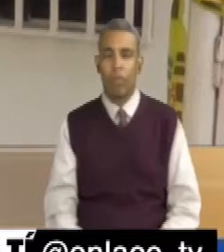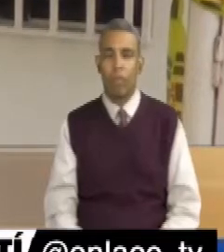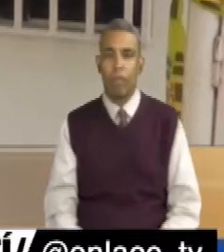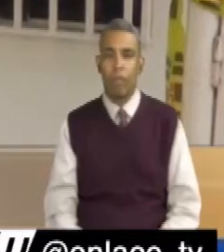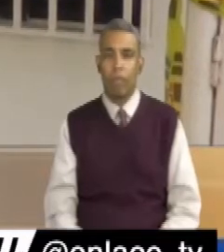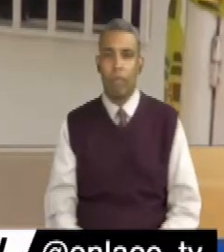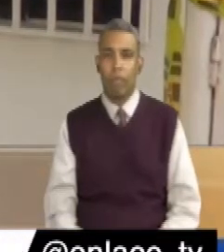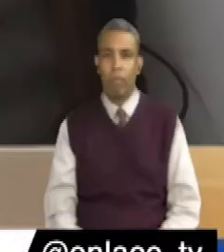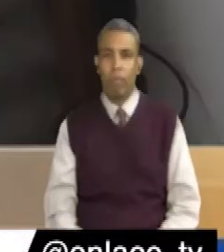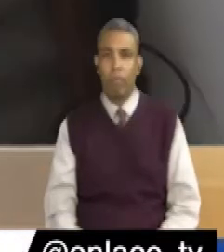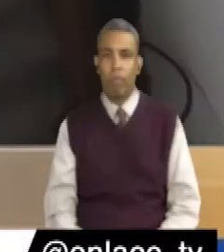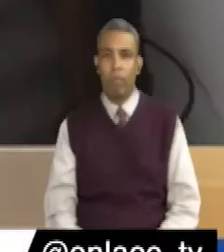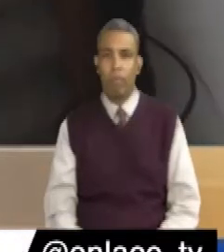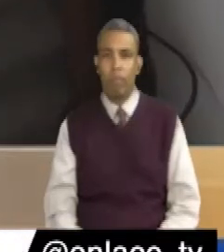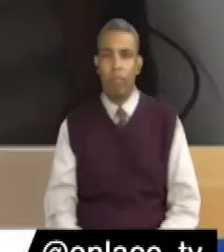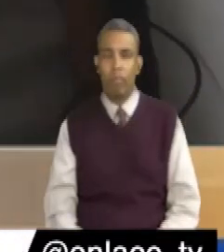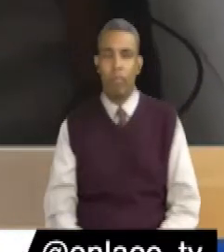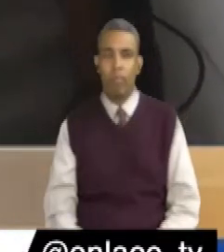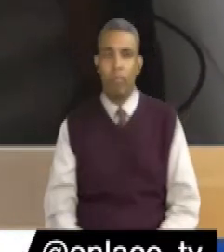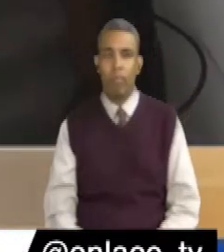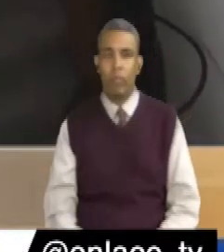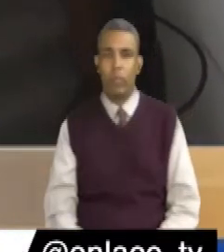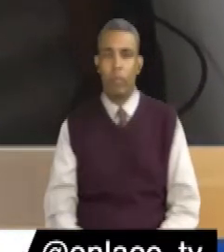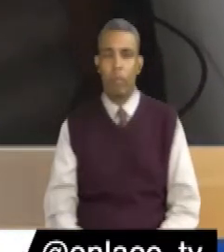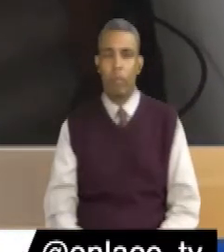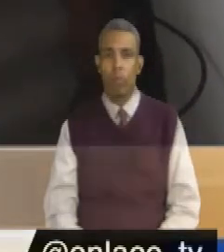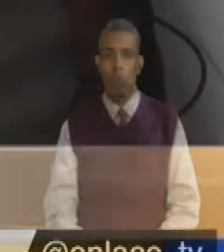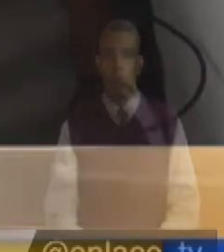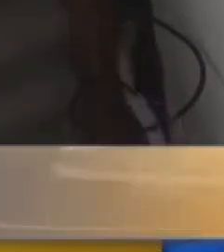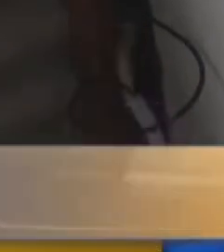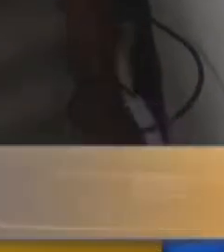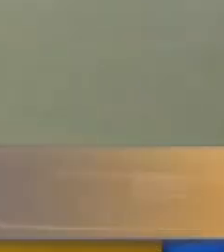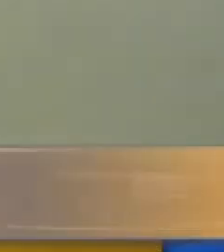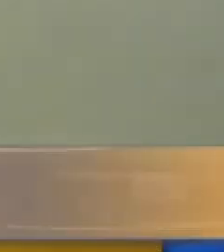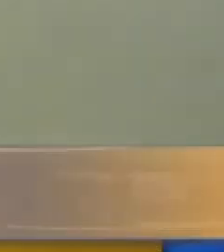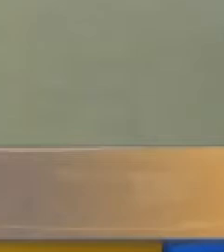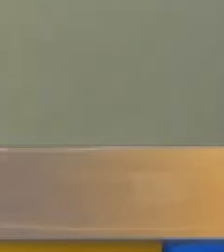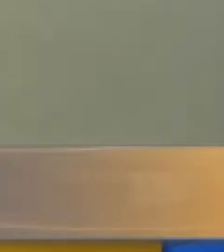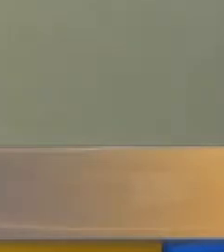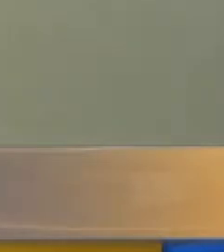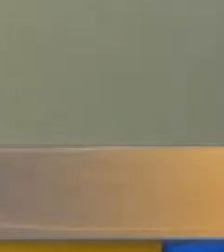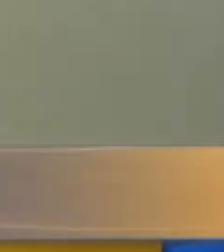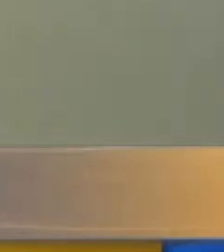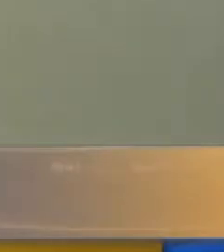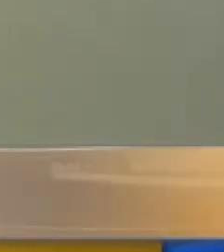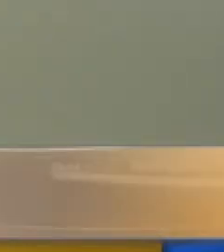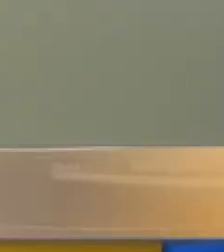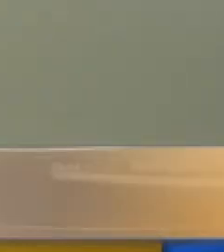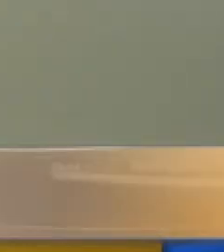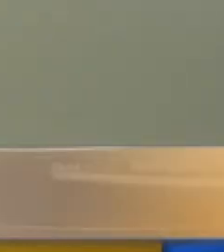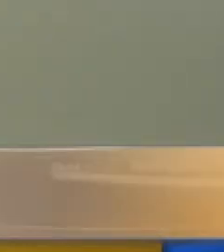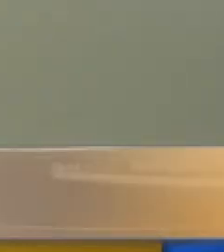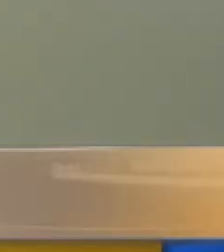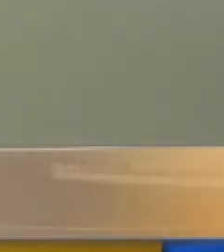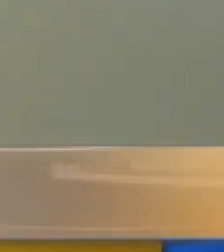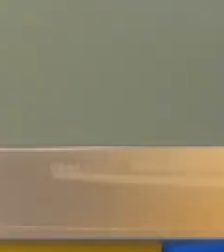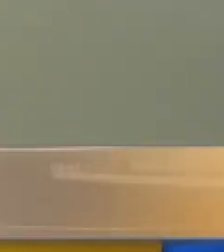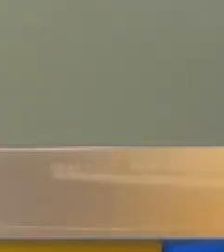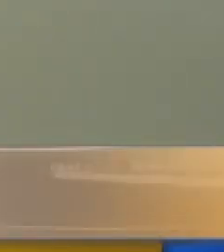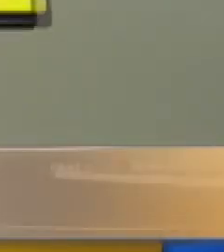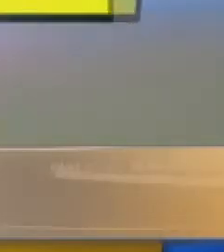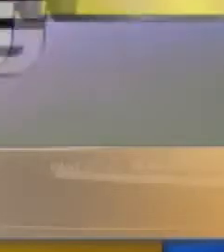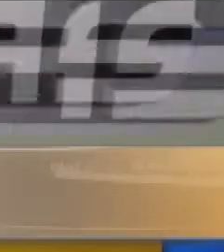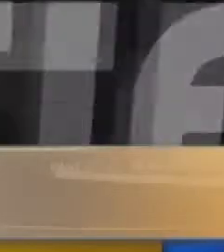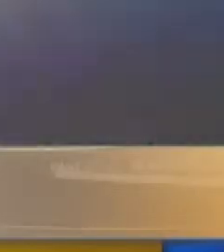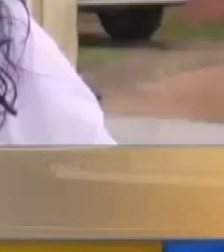Se metieron los ladrones por cuarta vez en el barrio La Floresta Baja. Se llevaron 6 computadores portátiles y una tablet. Los ladrones se metieron por el